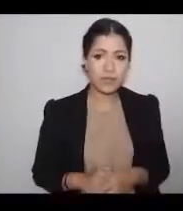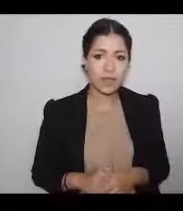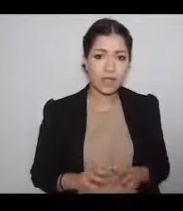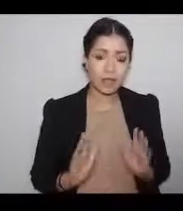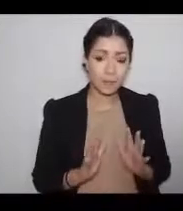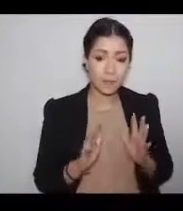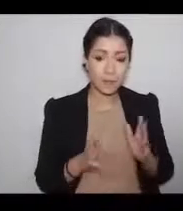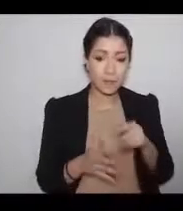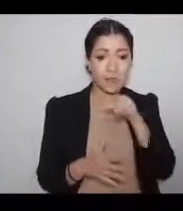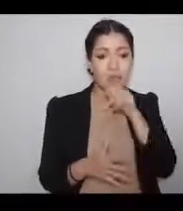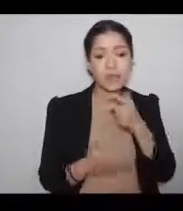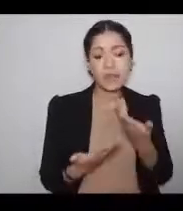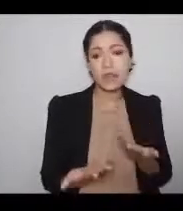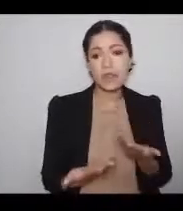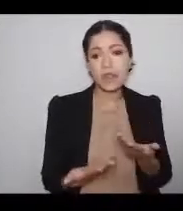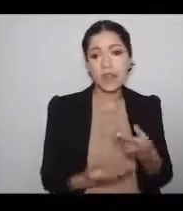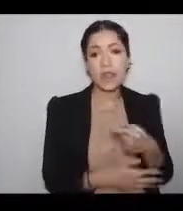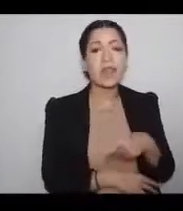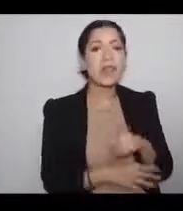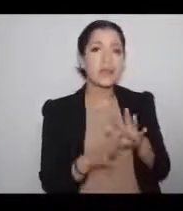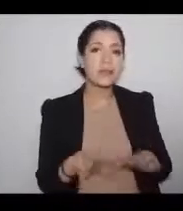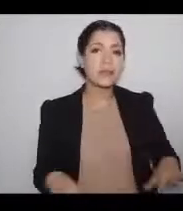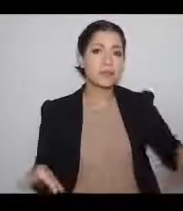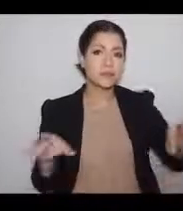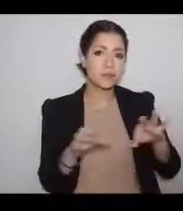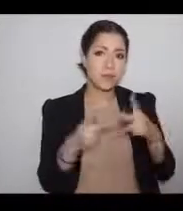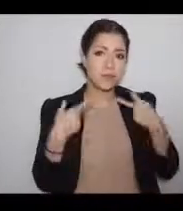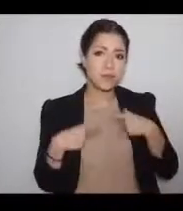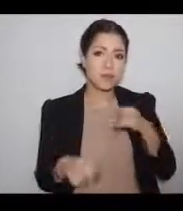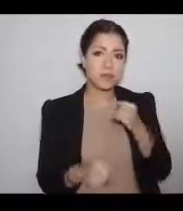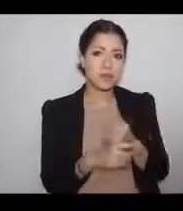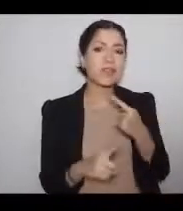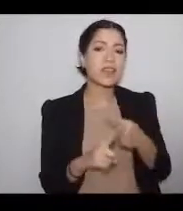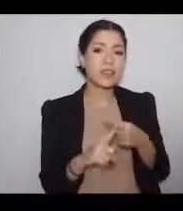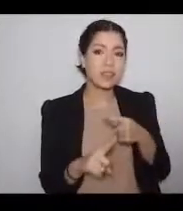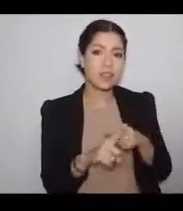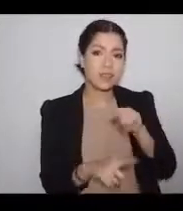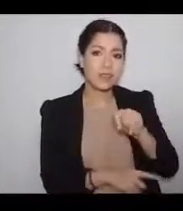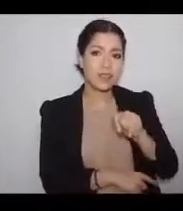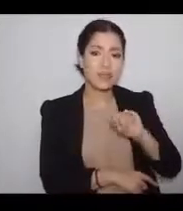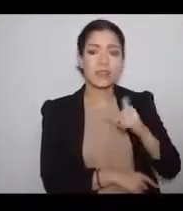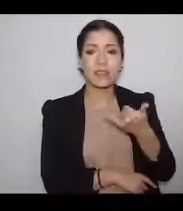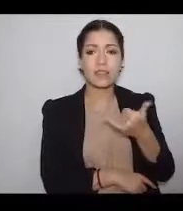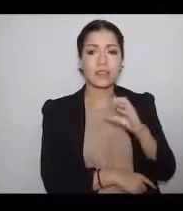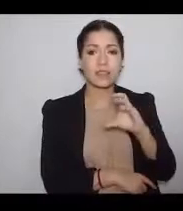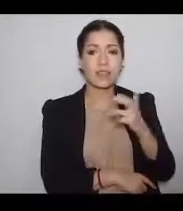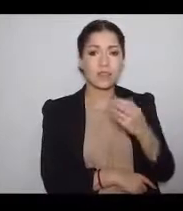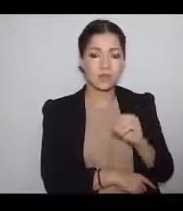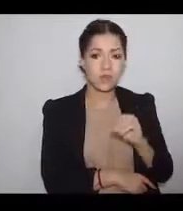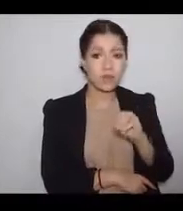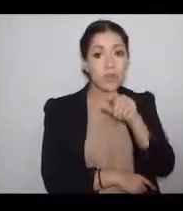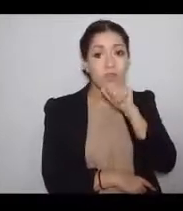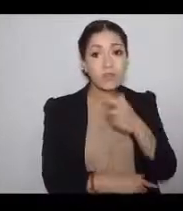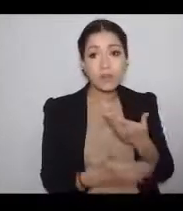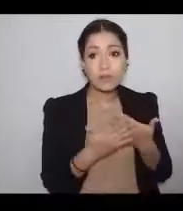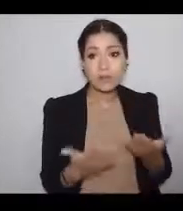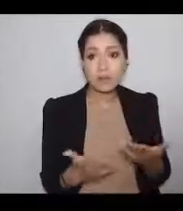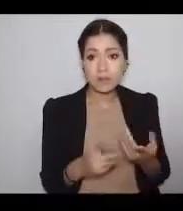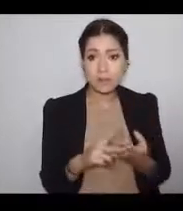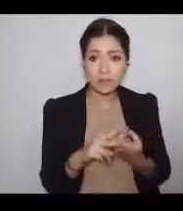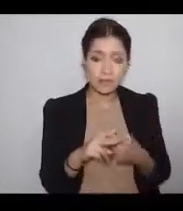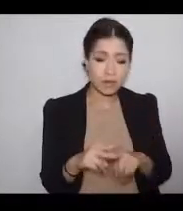El realista de la obra es típico. ¿Qué me describió Zombie? ¿Sí? Un juego de ciencia ficción. Si quieres entrar